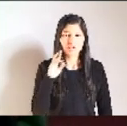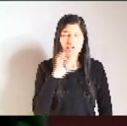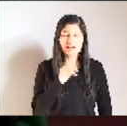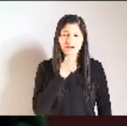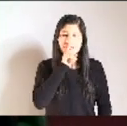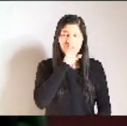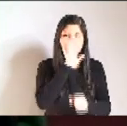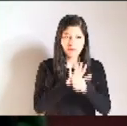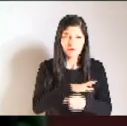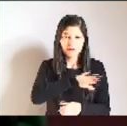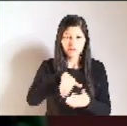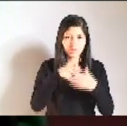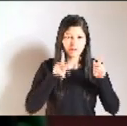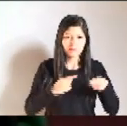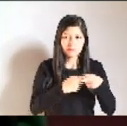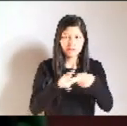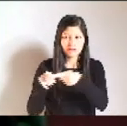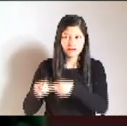compromete a todos.